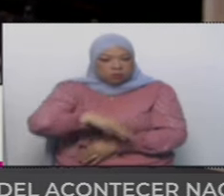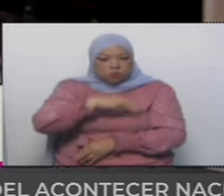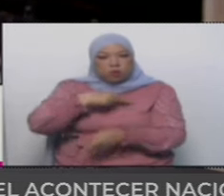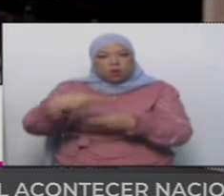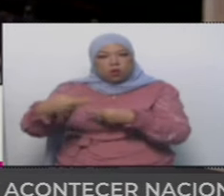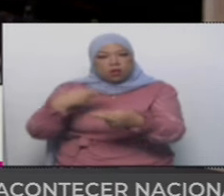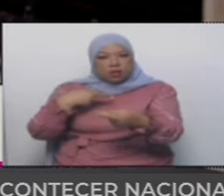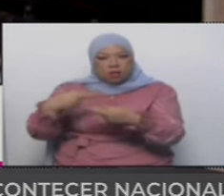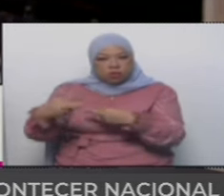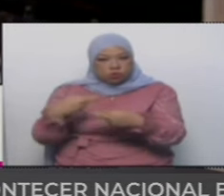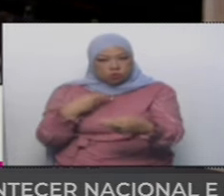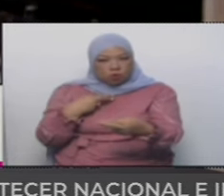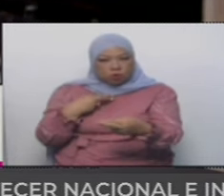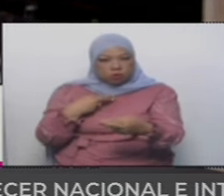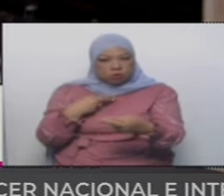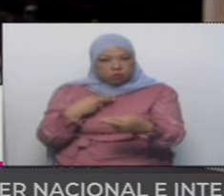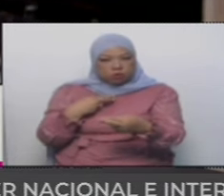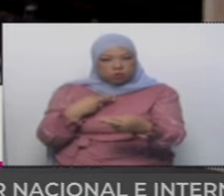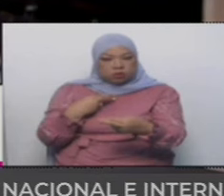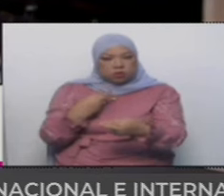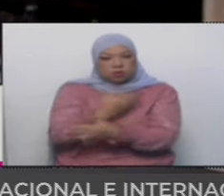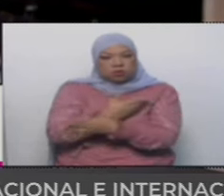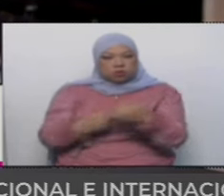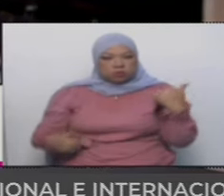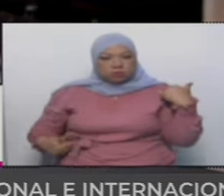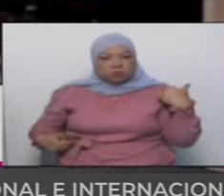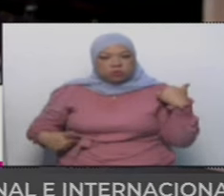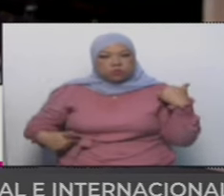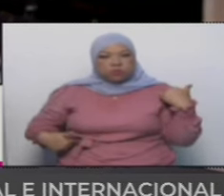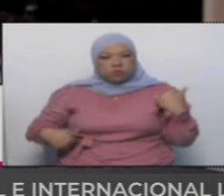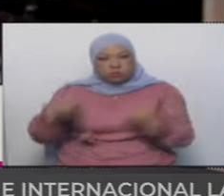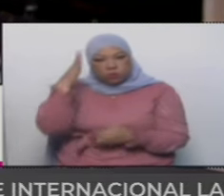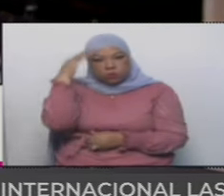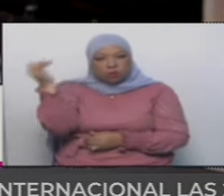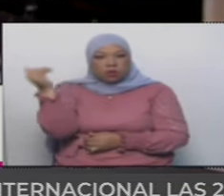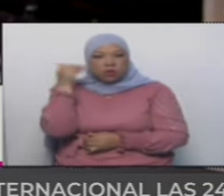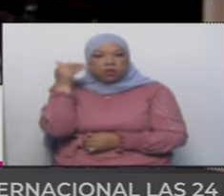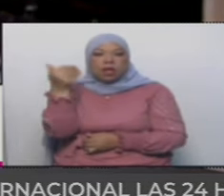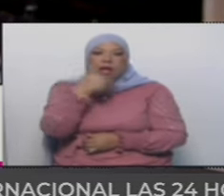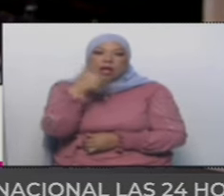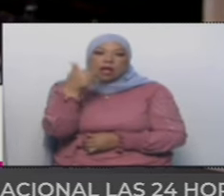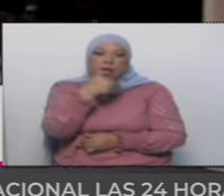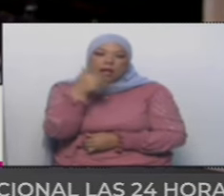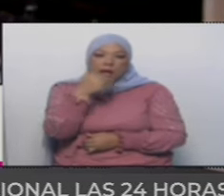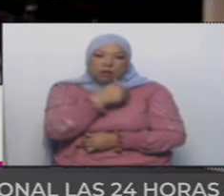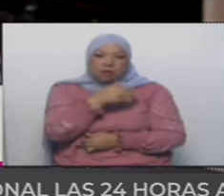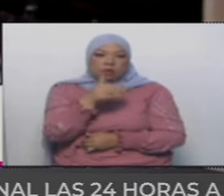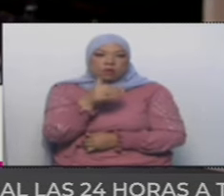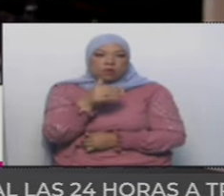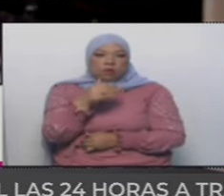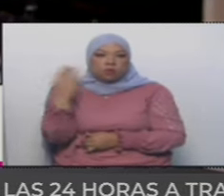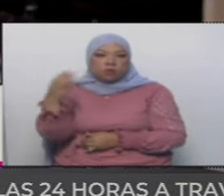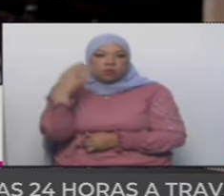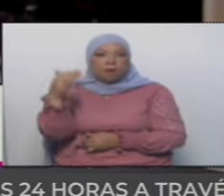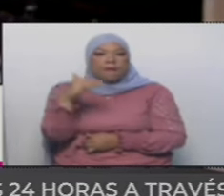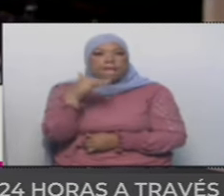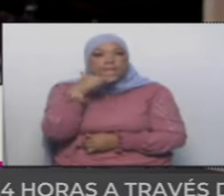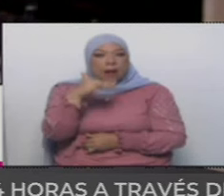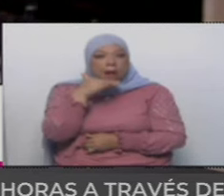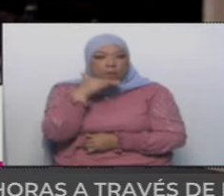Relaciones Exteriores y de la Presidencia de Países Bajos la carta del canciller de Países